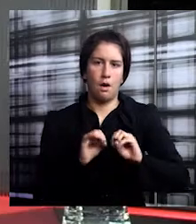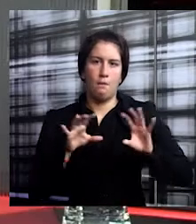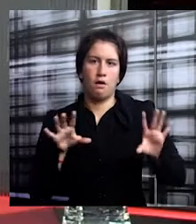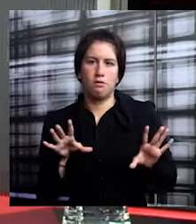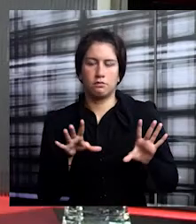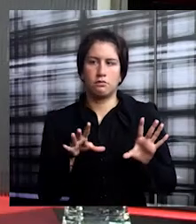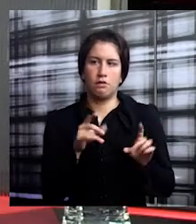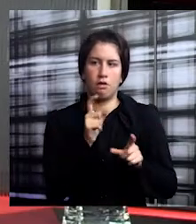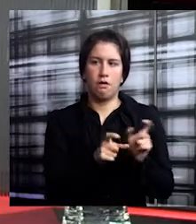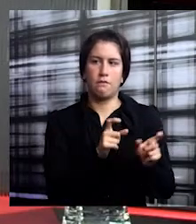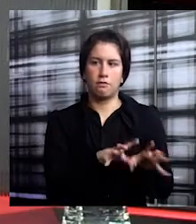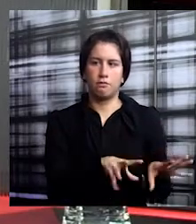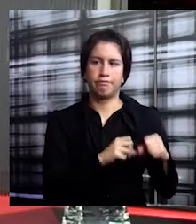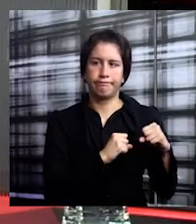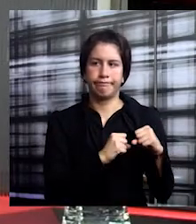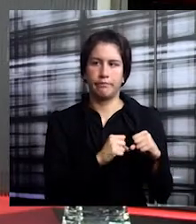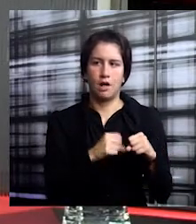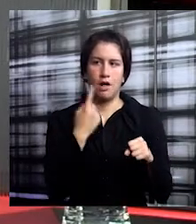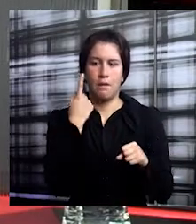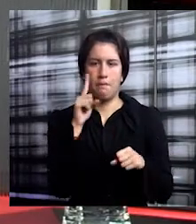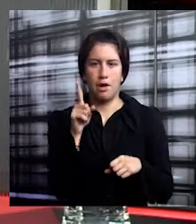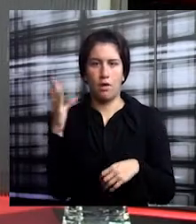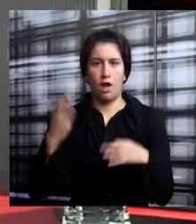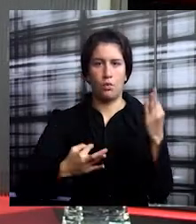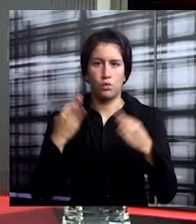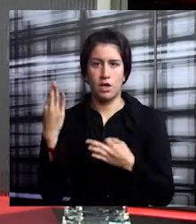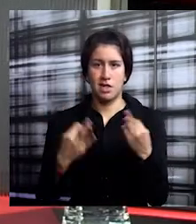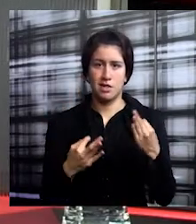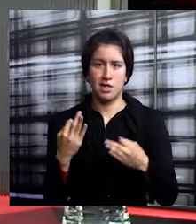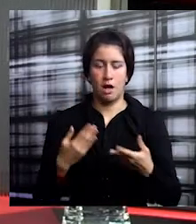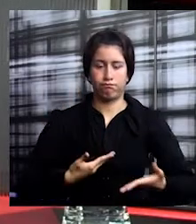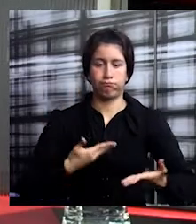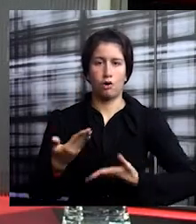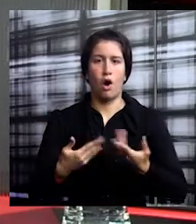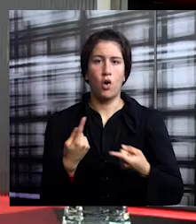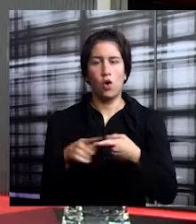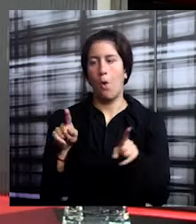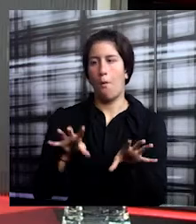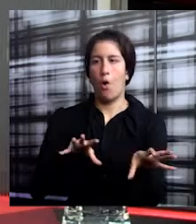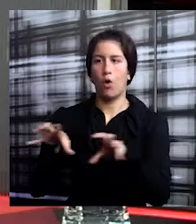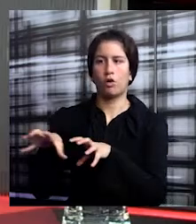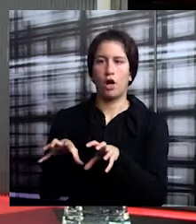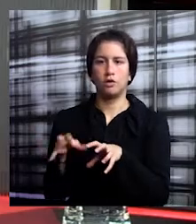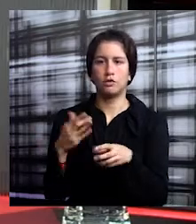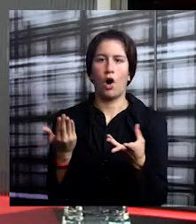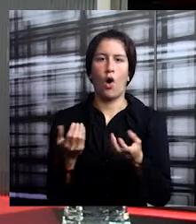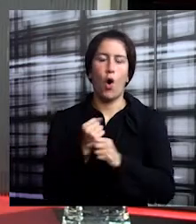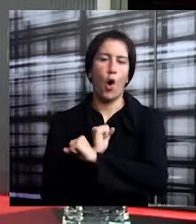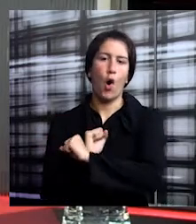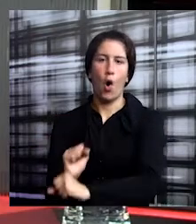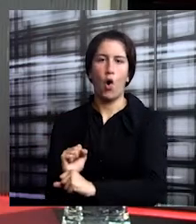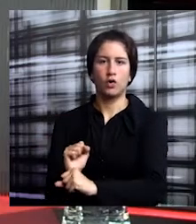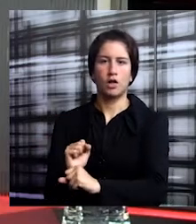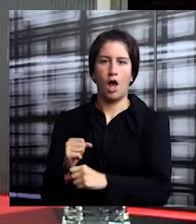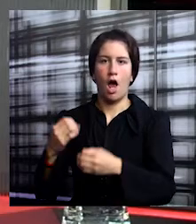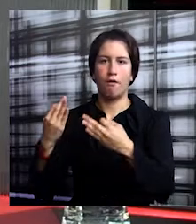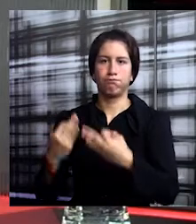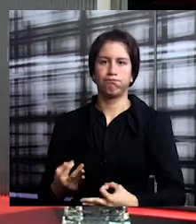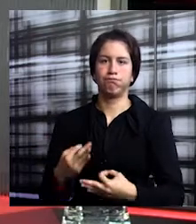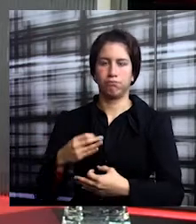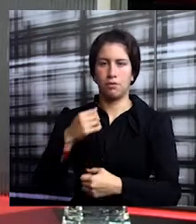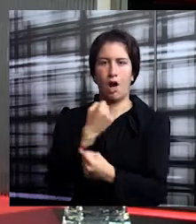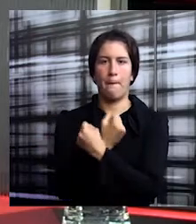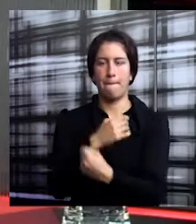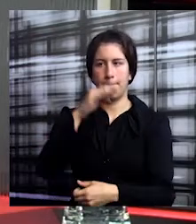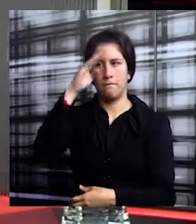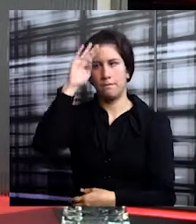operará, como en los otros casos, severamente contra los funcionarios policiales que desbordan el uso de la fuerza o cometen violaciones contra los derechos humanos.